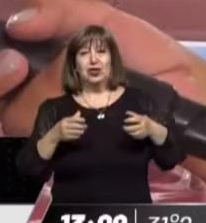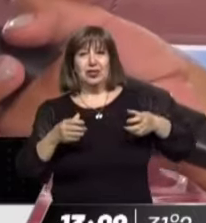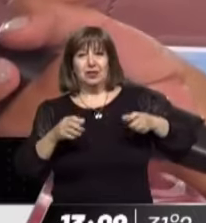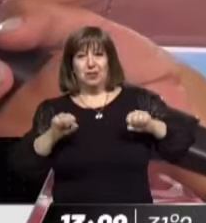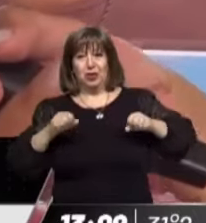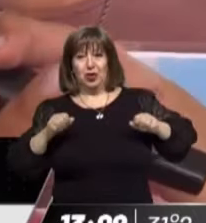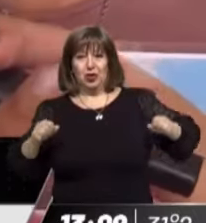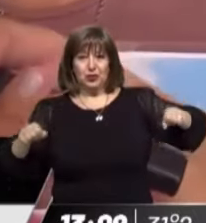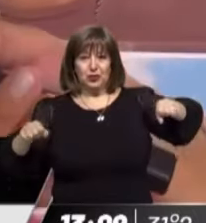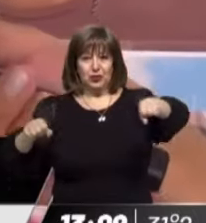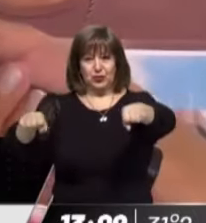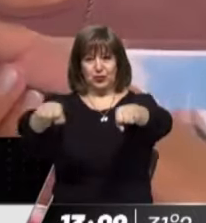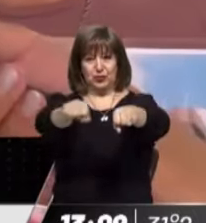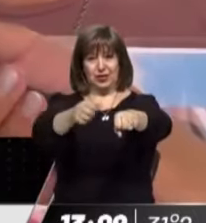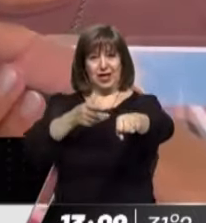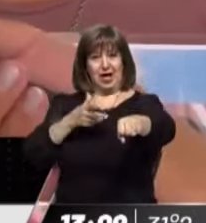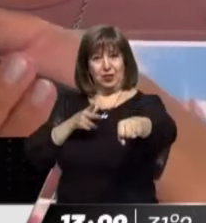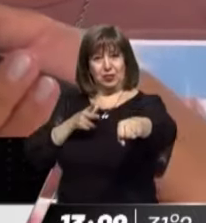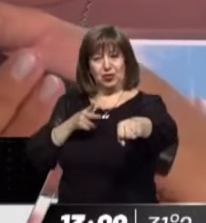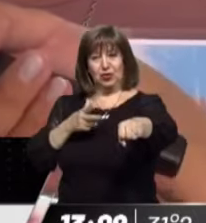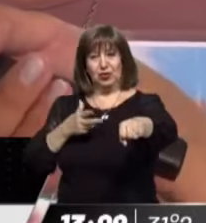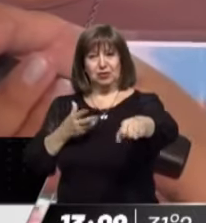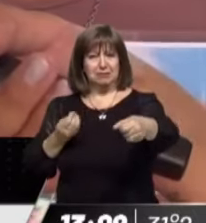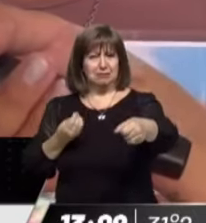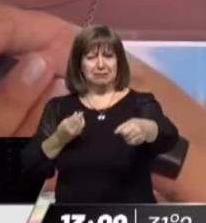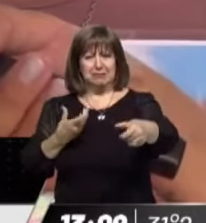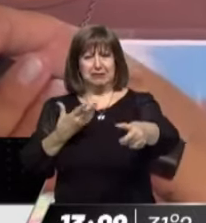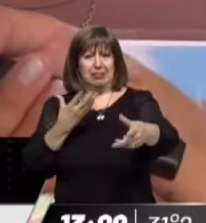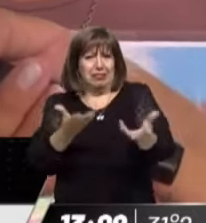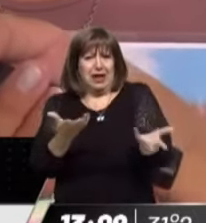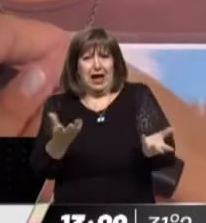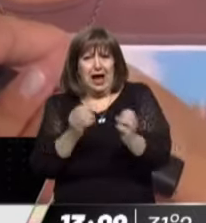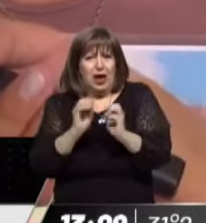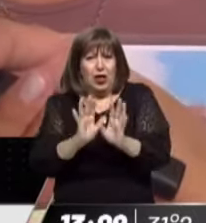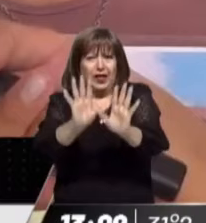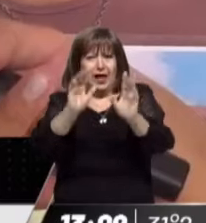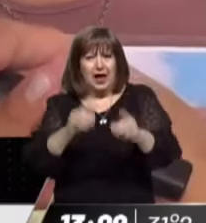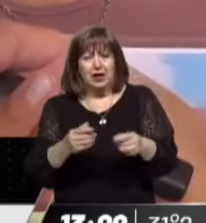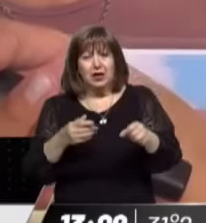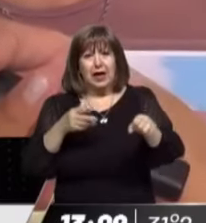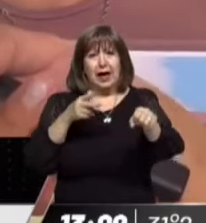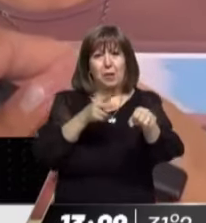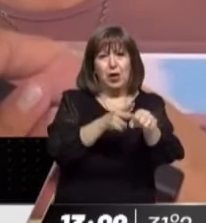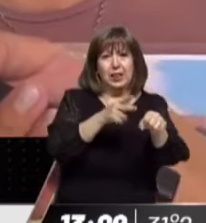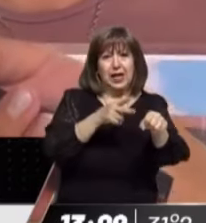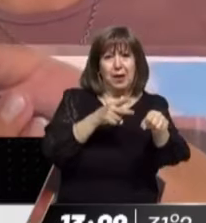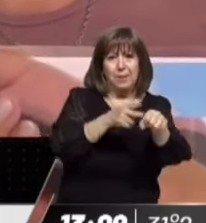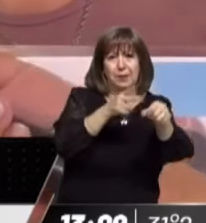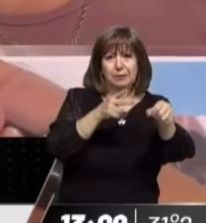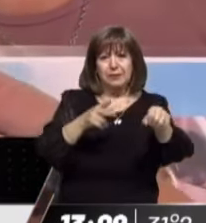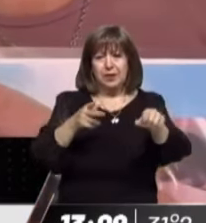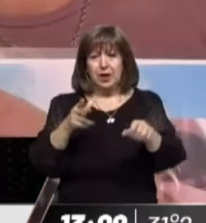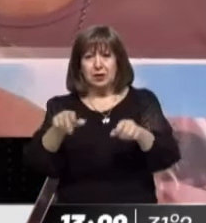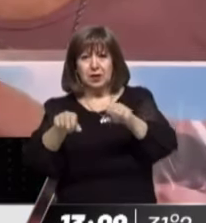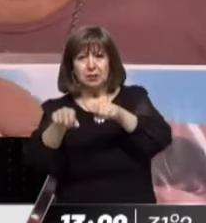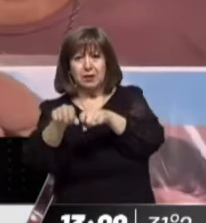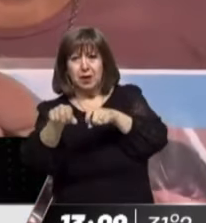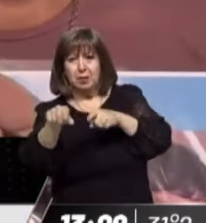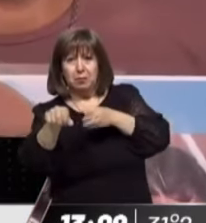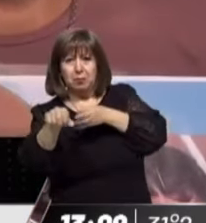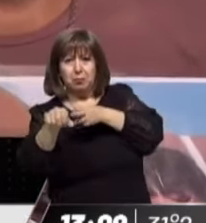sigue increpo tocándolo tirándole la camioneta a una otro a uno a otro y en uno de esos lo toca